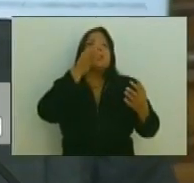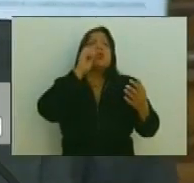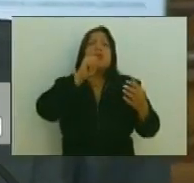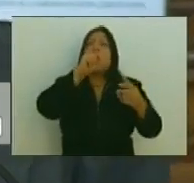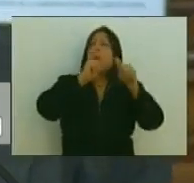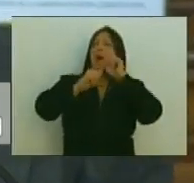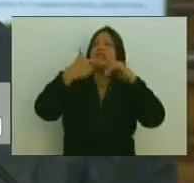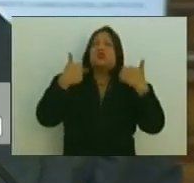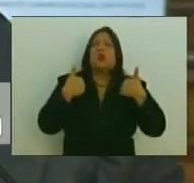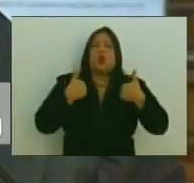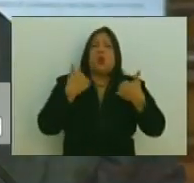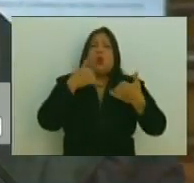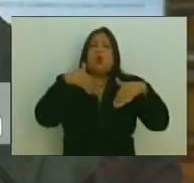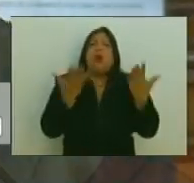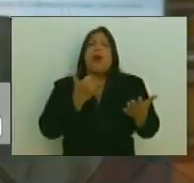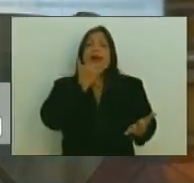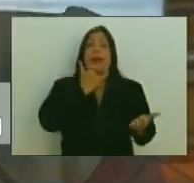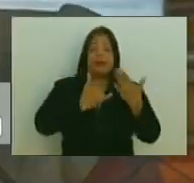mala fuerza.